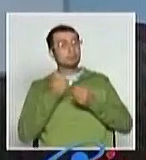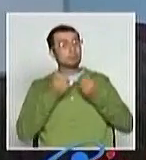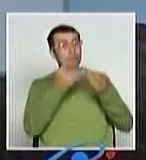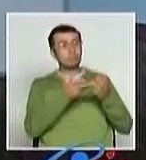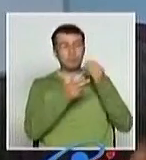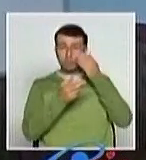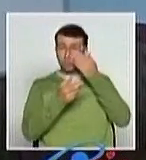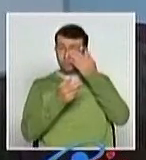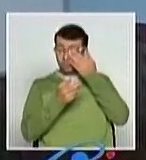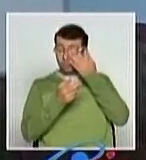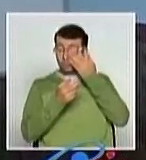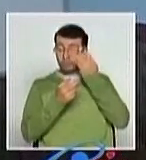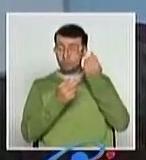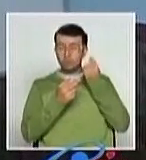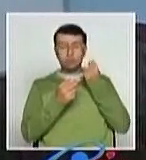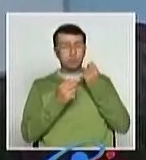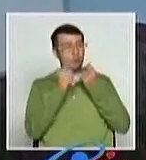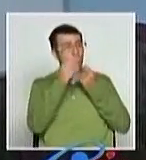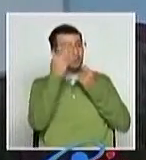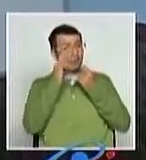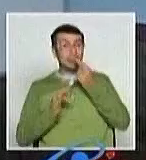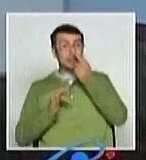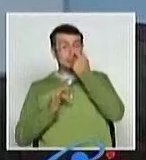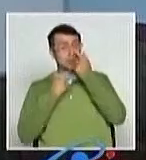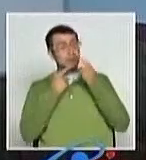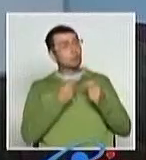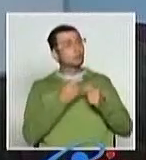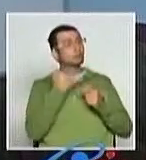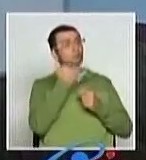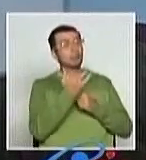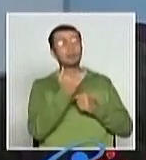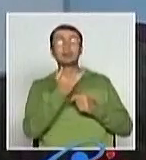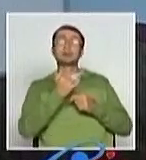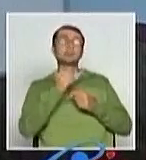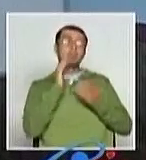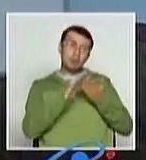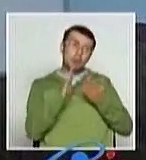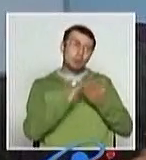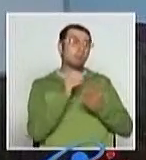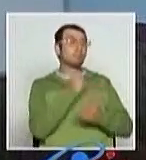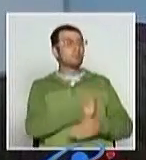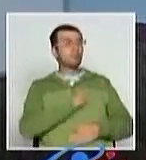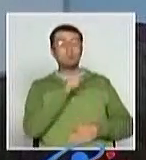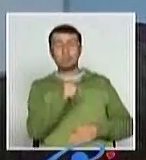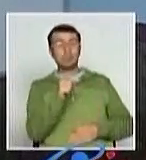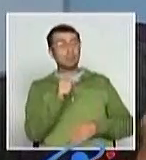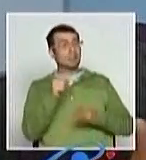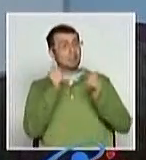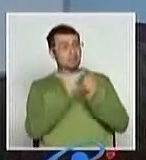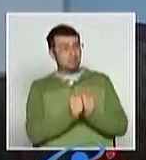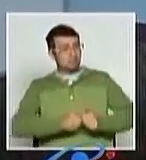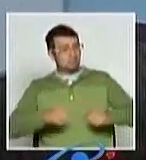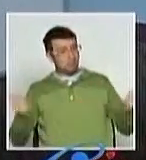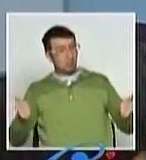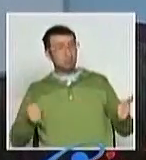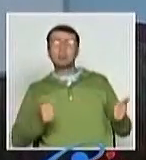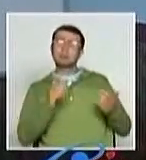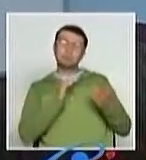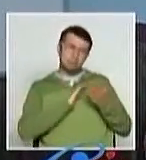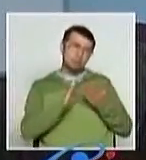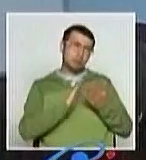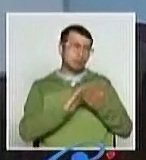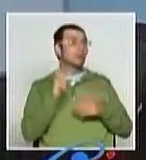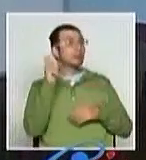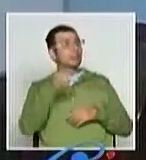de perdonar a su exesposo porque llevaba 20 años sin perdonarlo entonces fue un duelo que nunca pudo lograr fue un